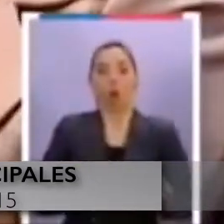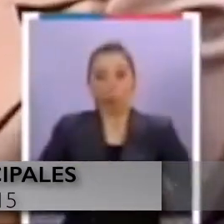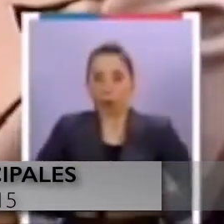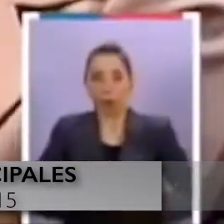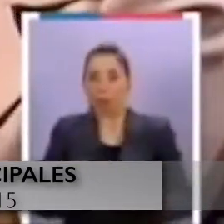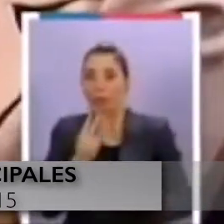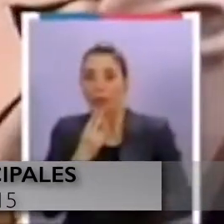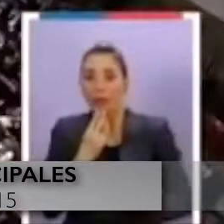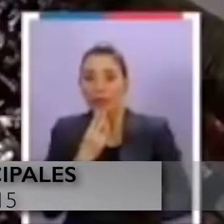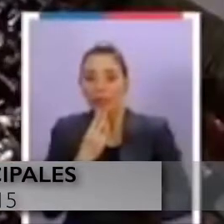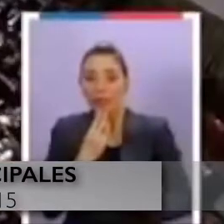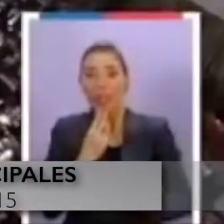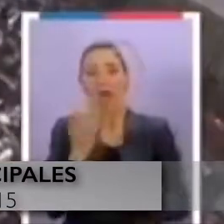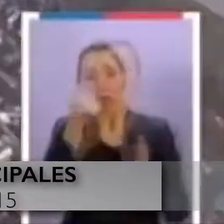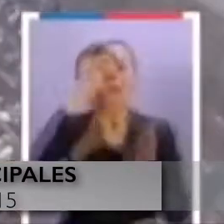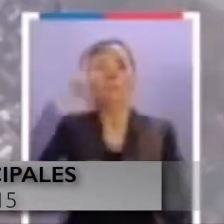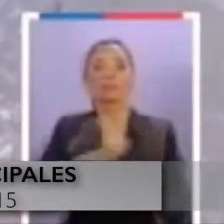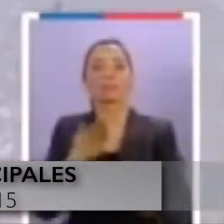feto.